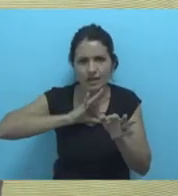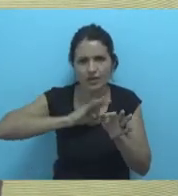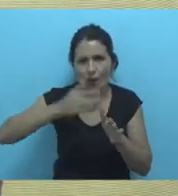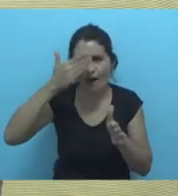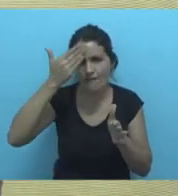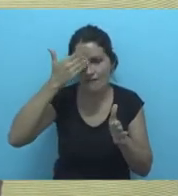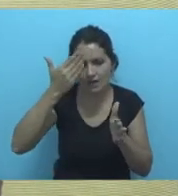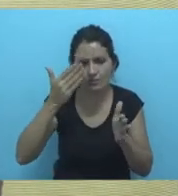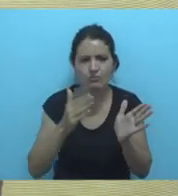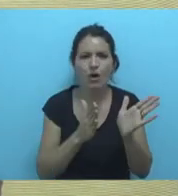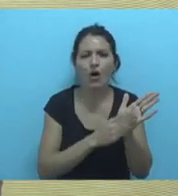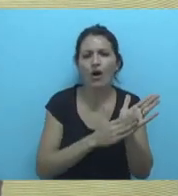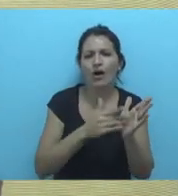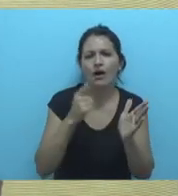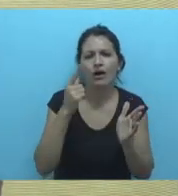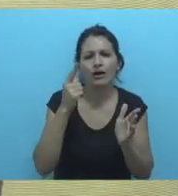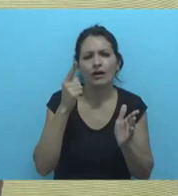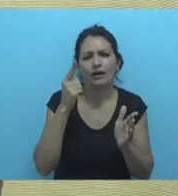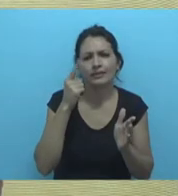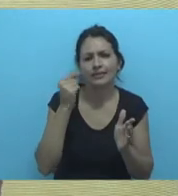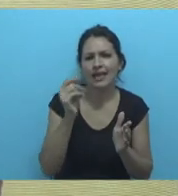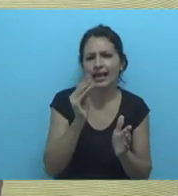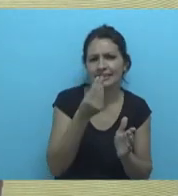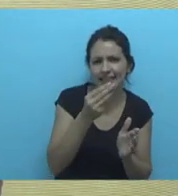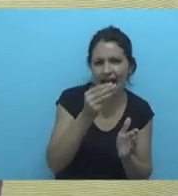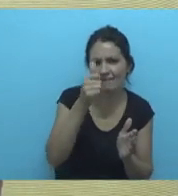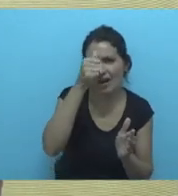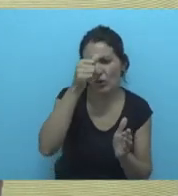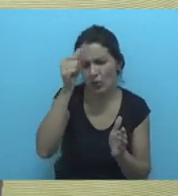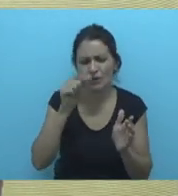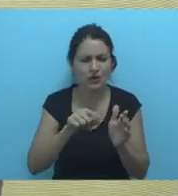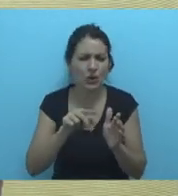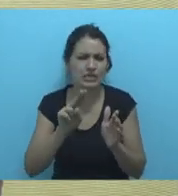salud empeorara un fin de semana, tuvo la mala suerte